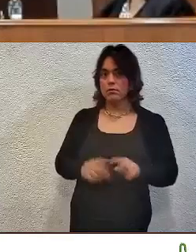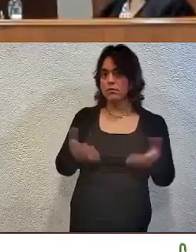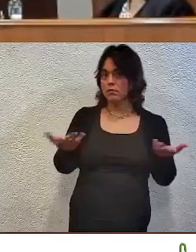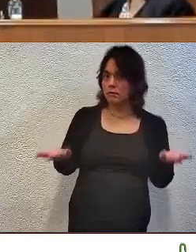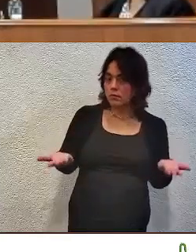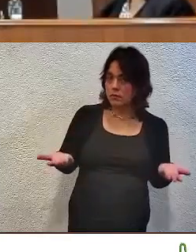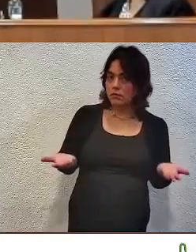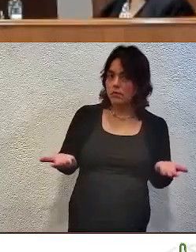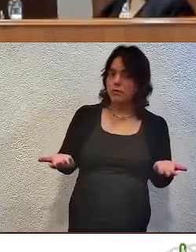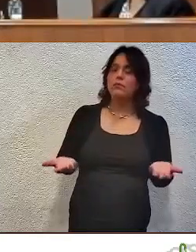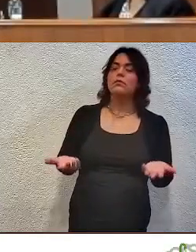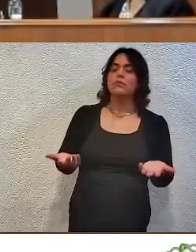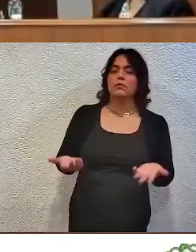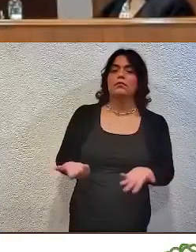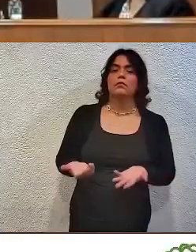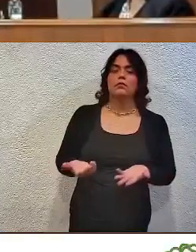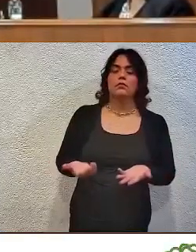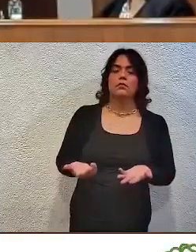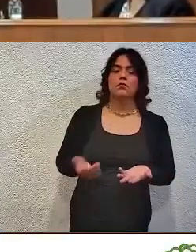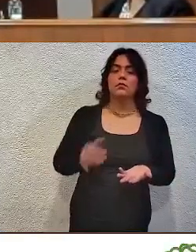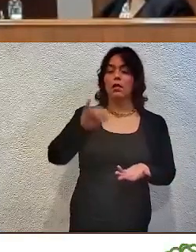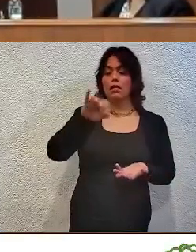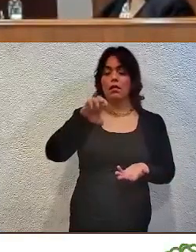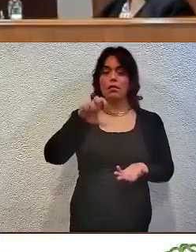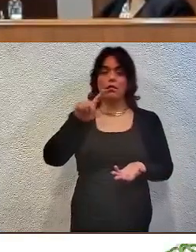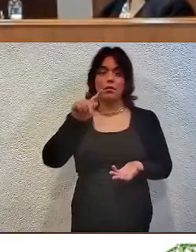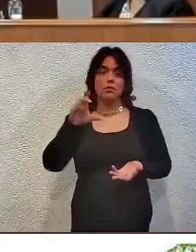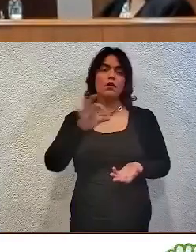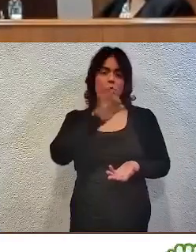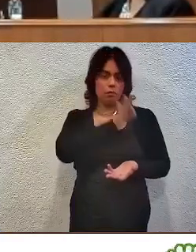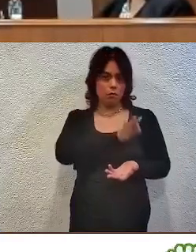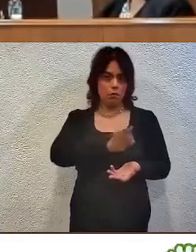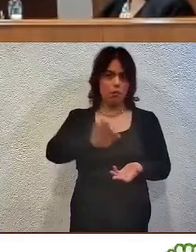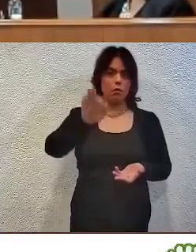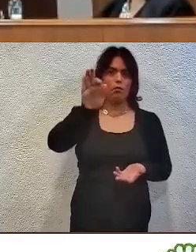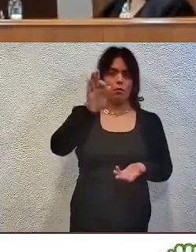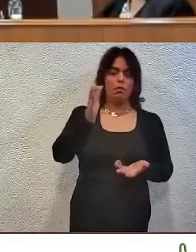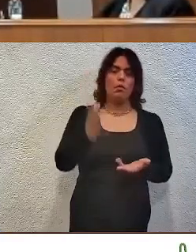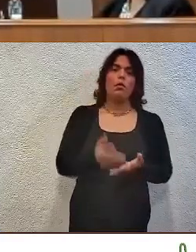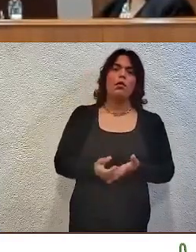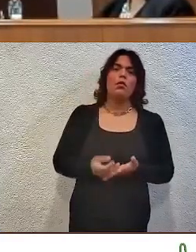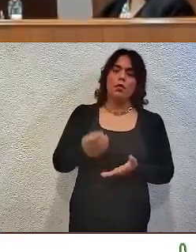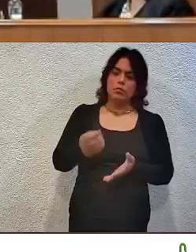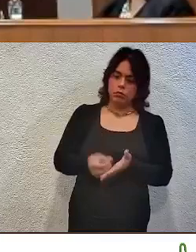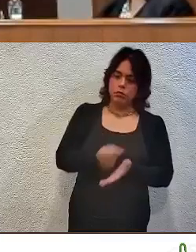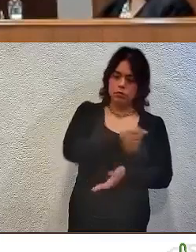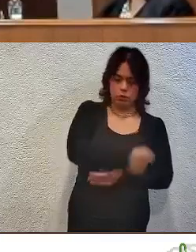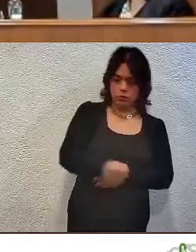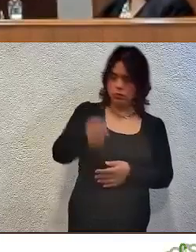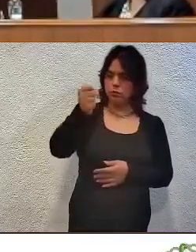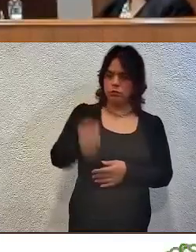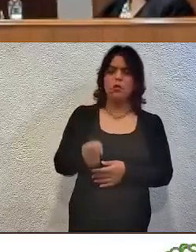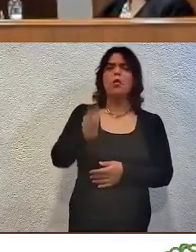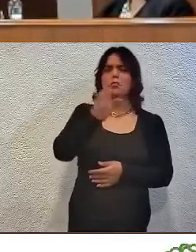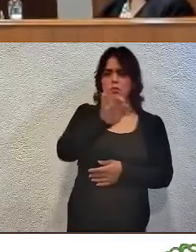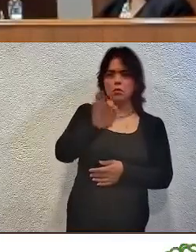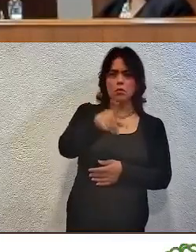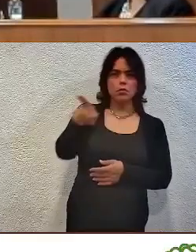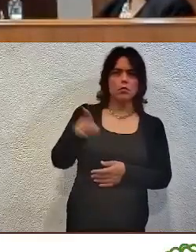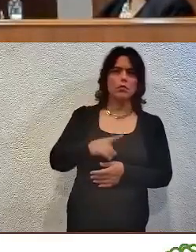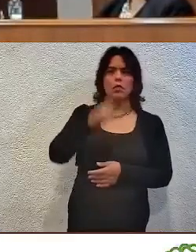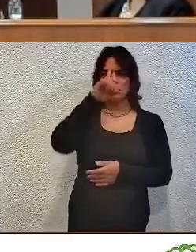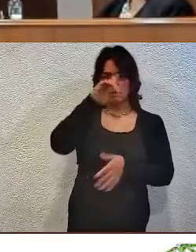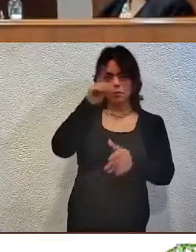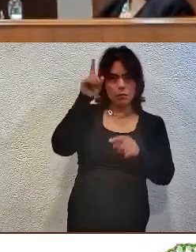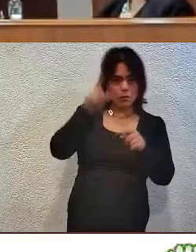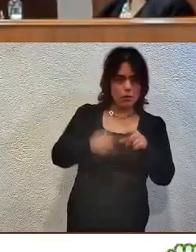la Coordinación de lo Contencioso del IEPC Guerrero para instaurar y sustanciar procedimientos de remoción de consejerías electorales distritales